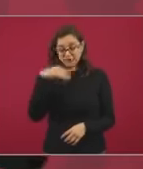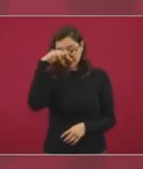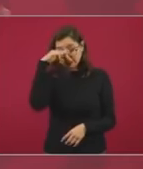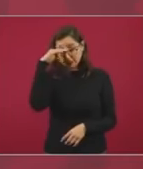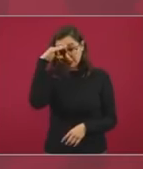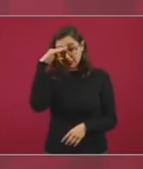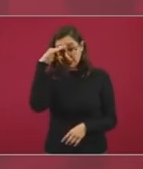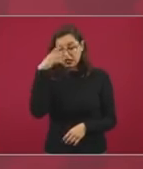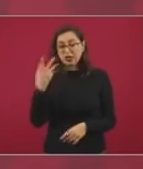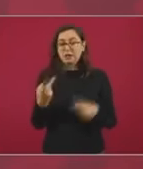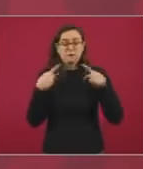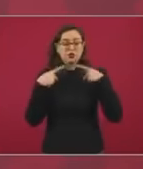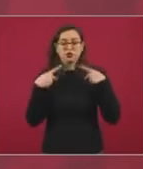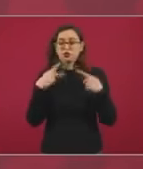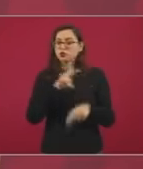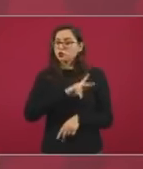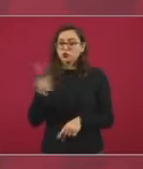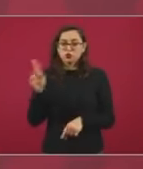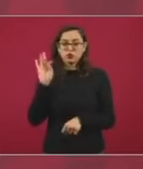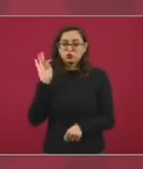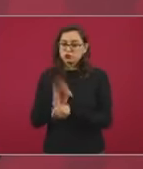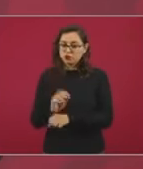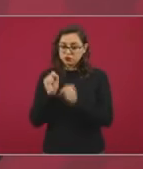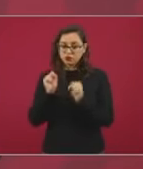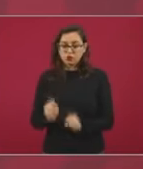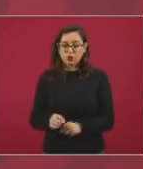de garantizar a todos la seguridad social.